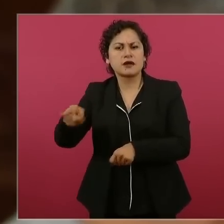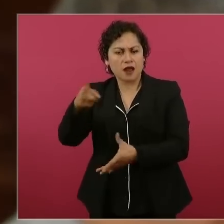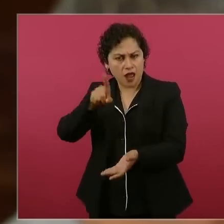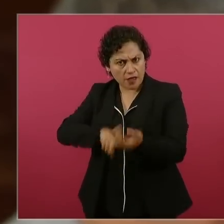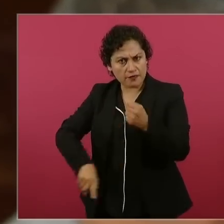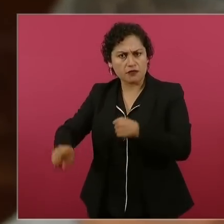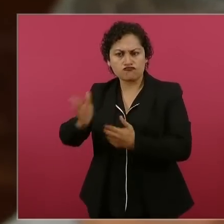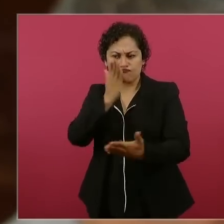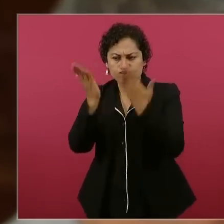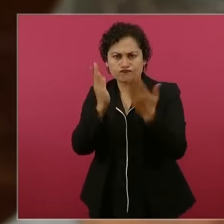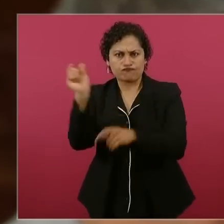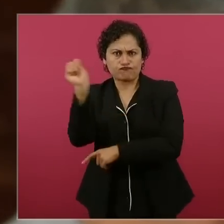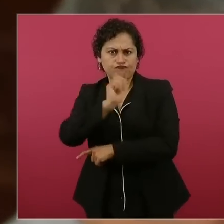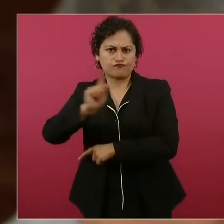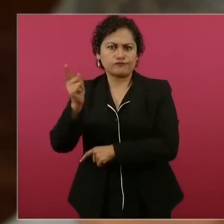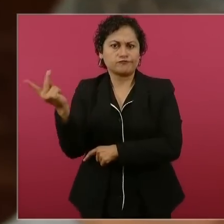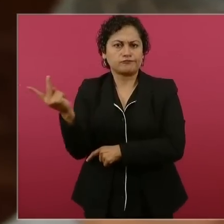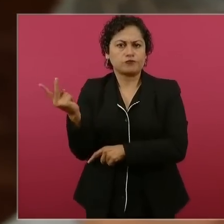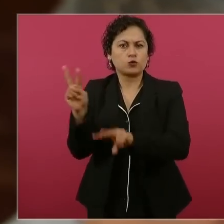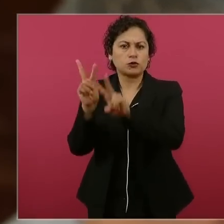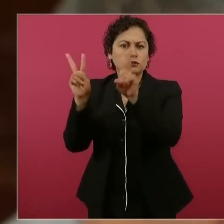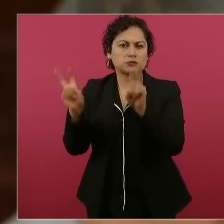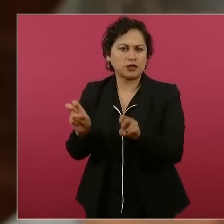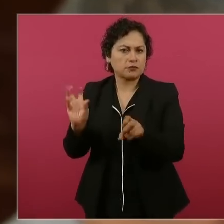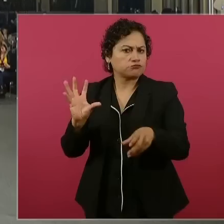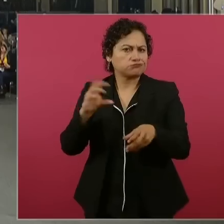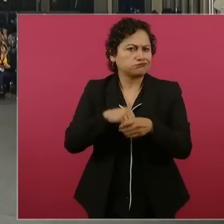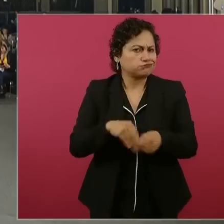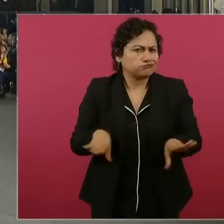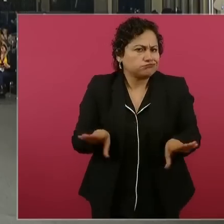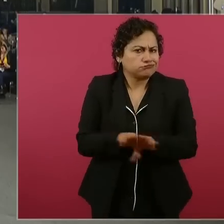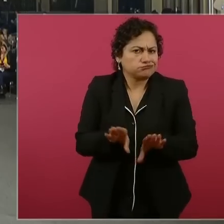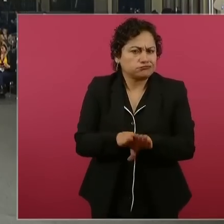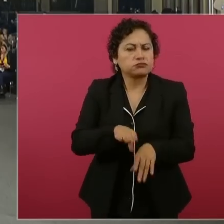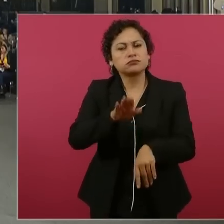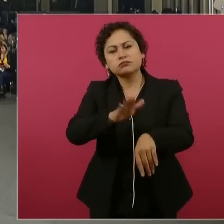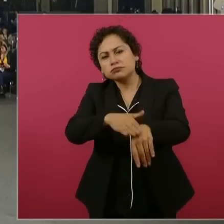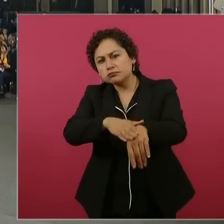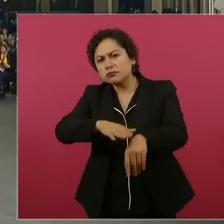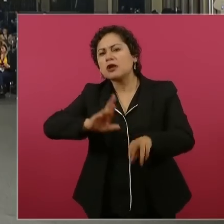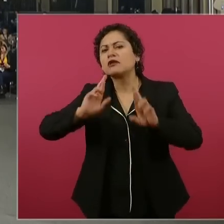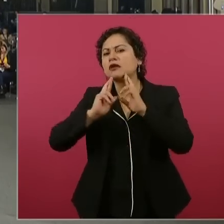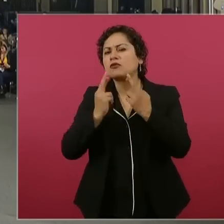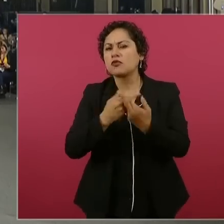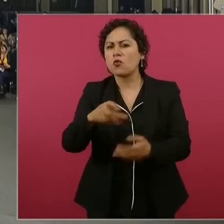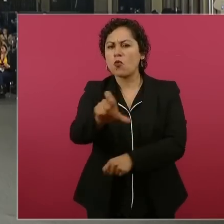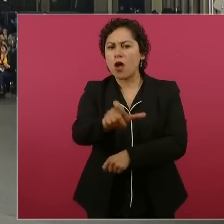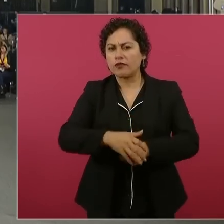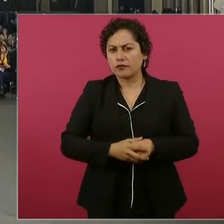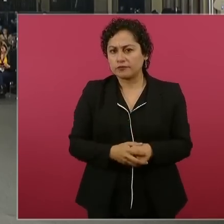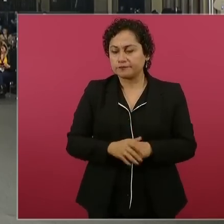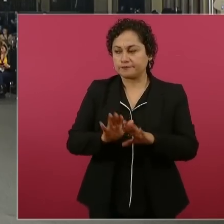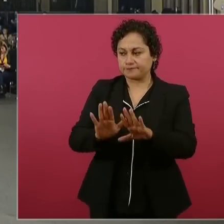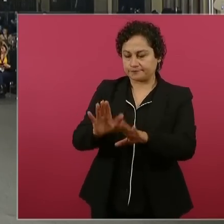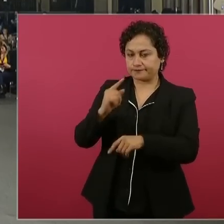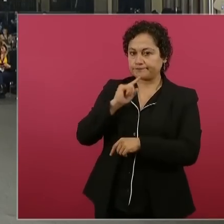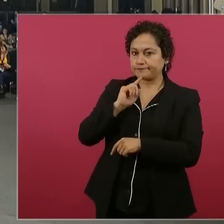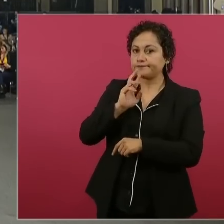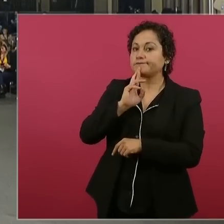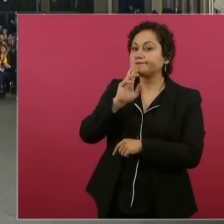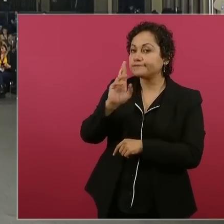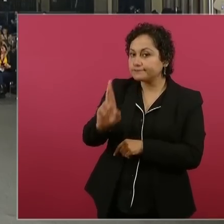finalmente insistirle, ¿cuándo tendremos esta reunión? Gracias, señor presidente. Bueno, pues te contesto, mira… Le tengo mucha